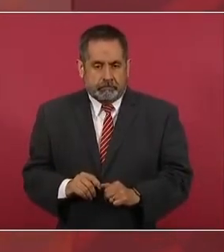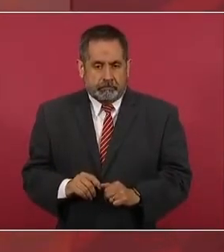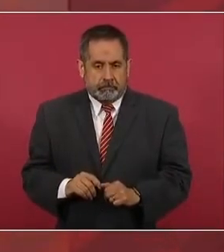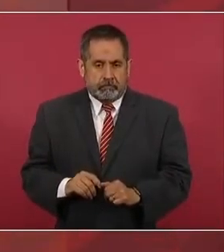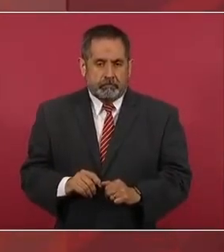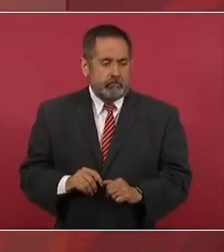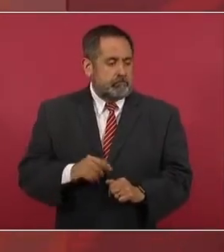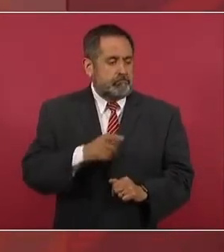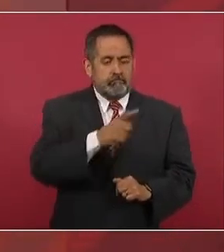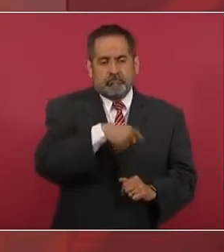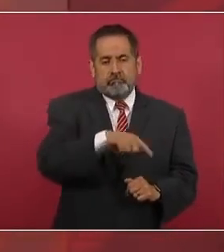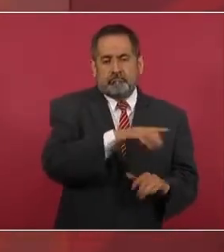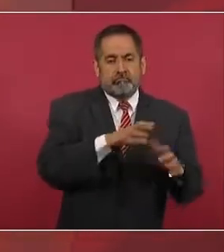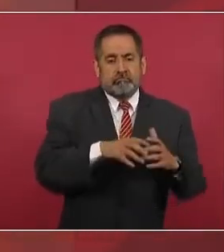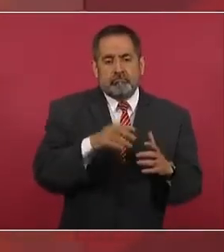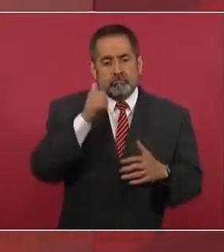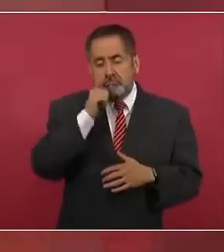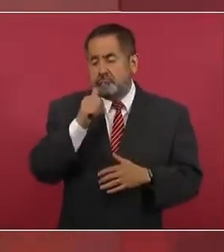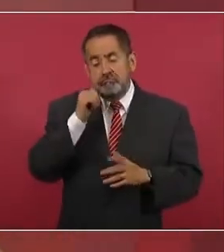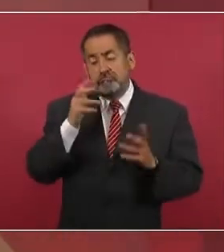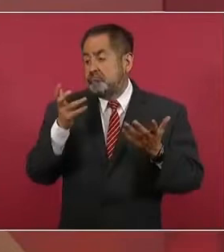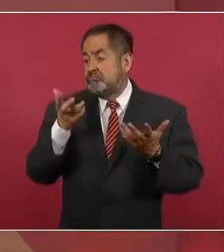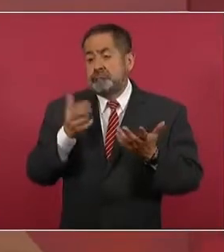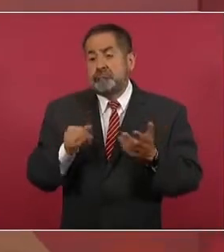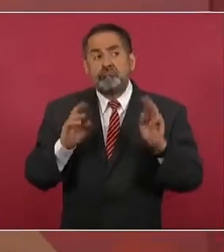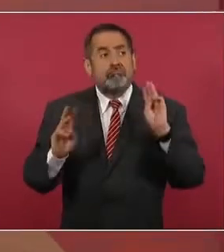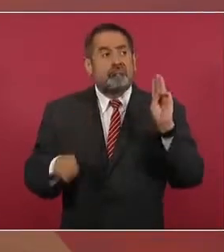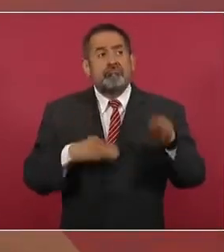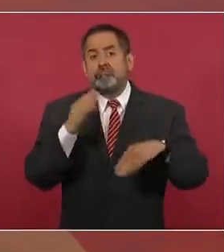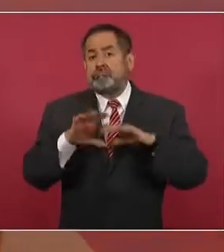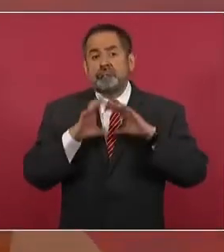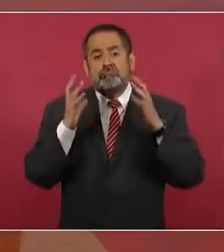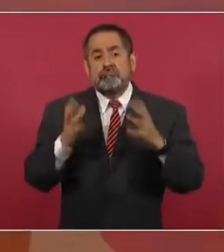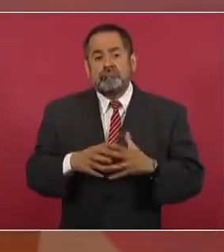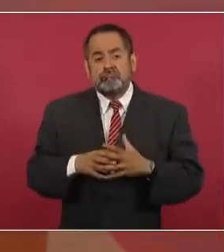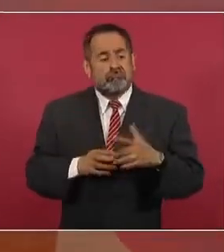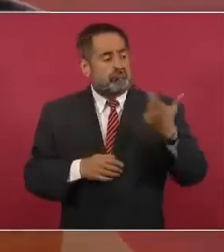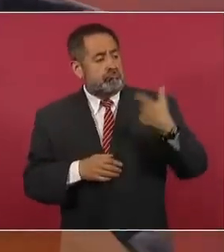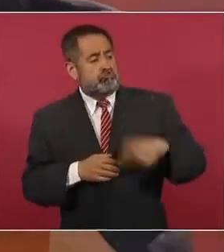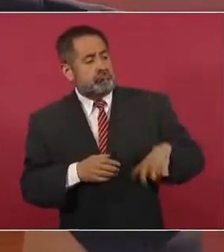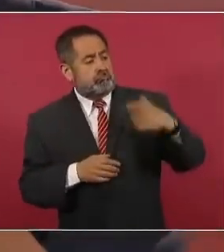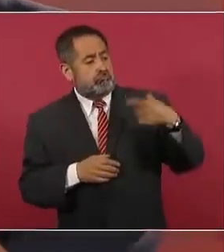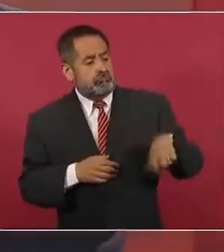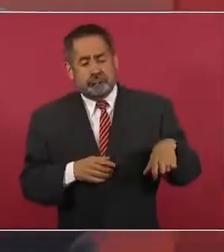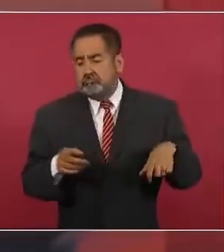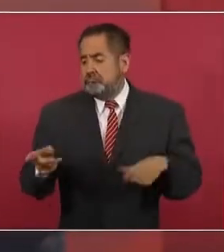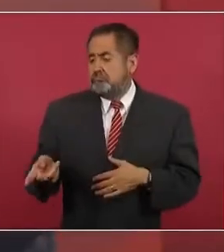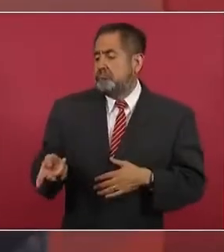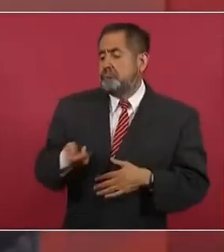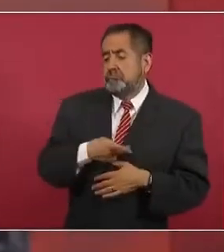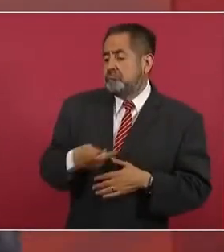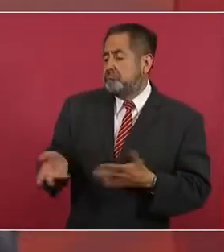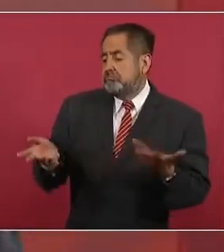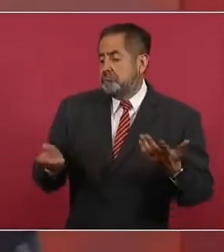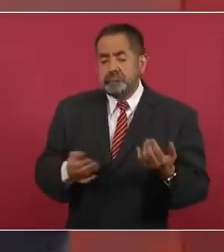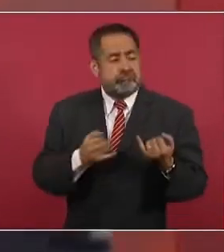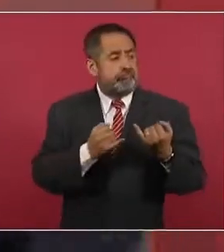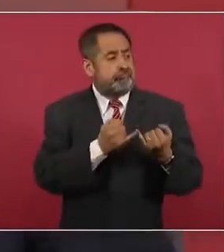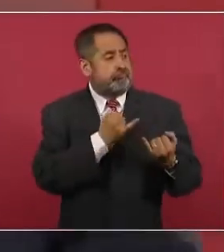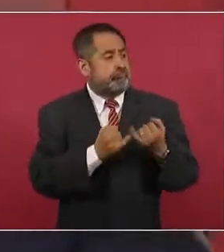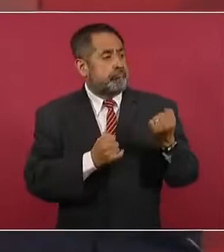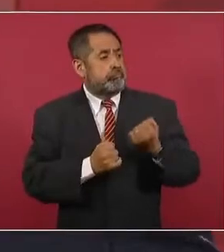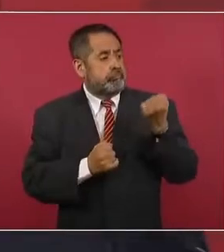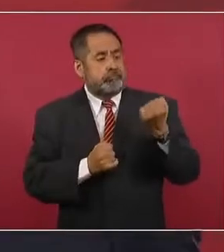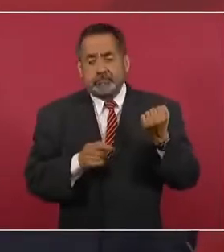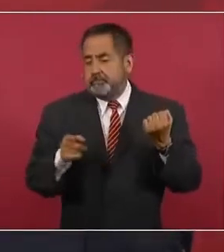siempre han habido en el mundo gentes con fortuna y gentes pues